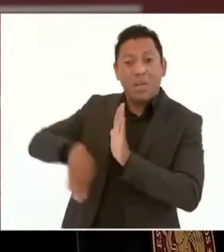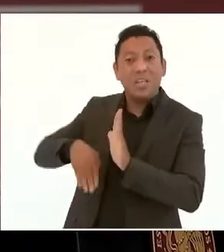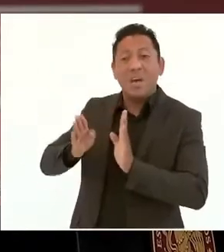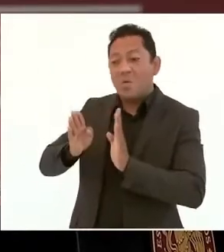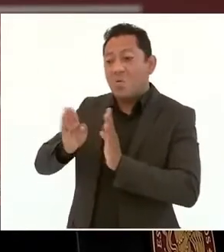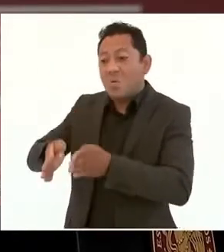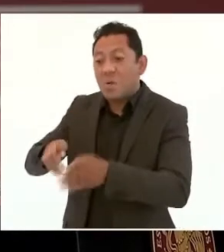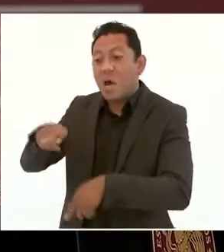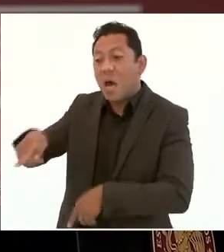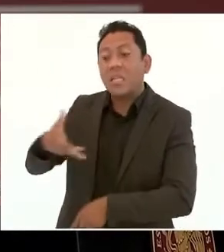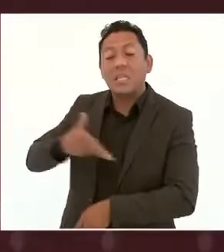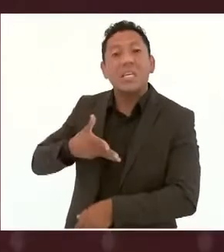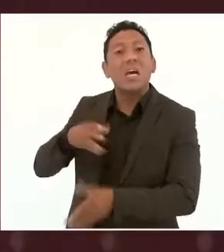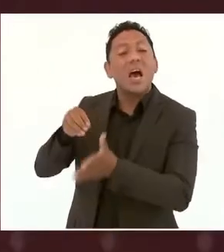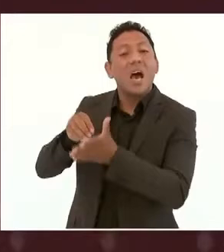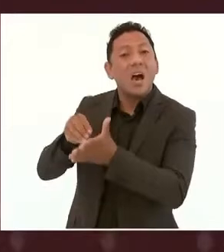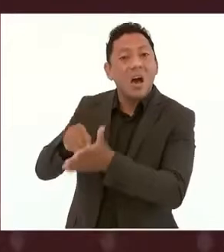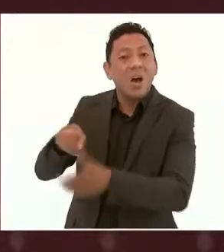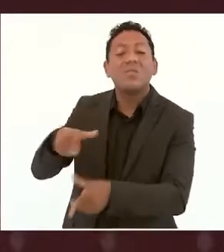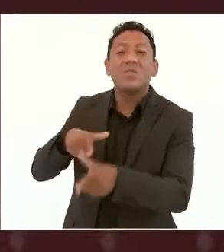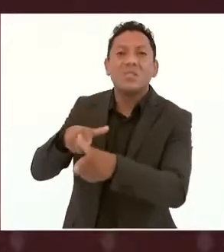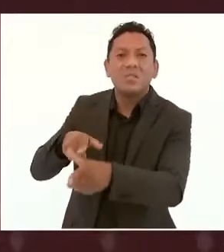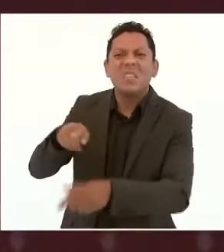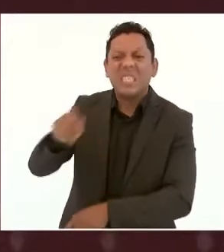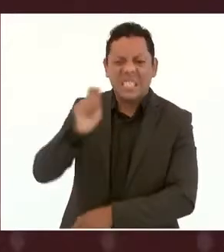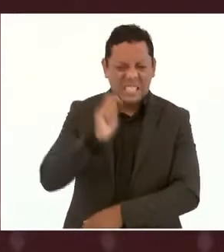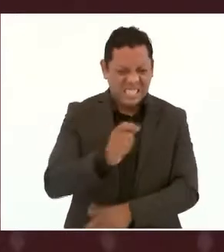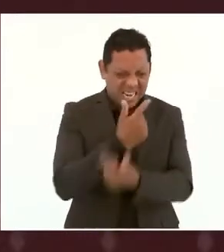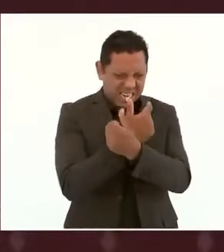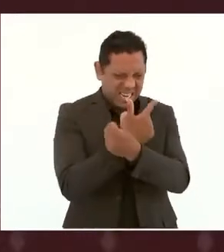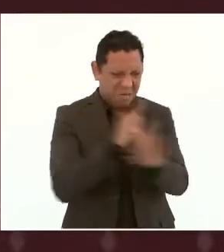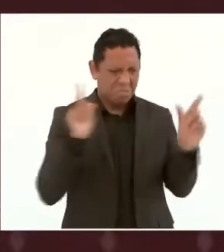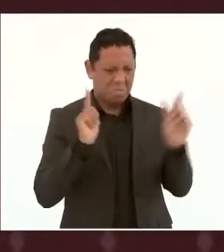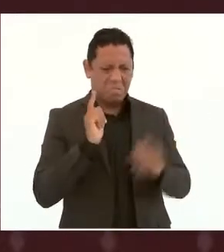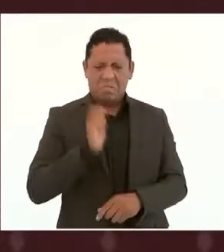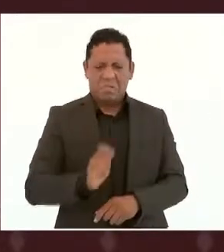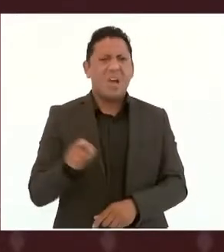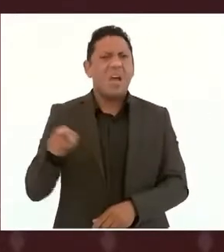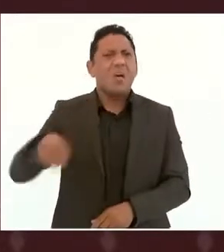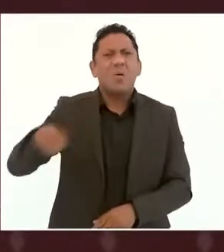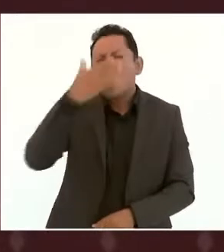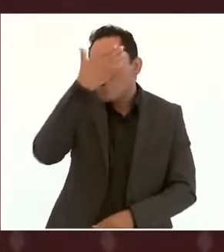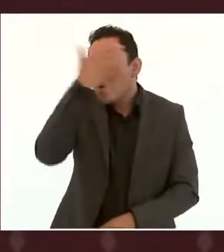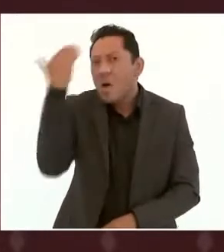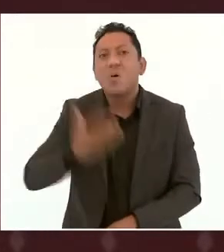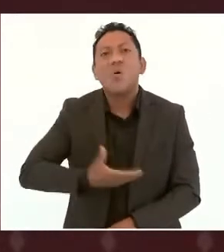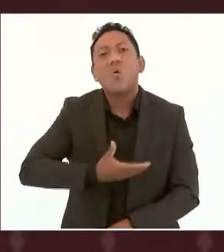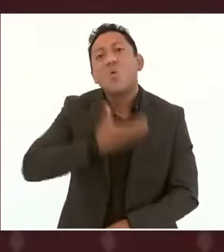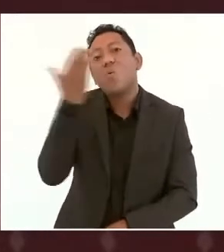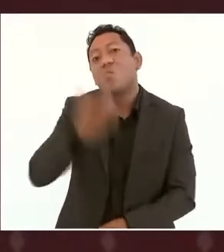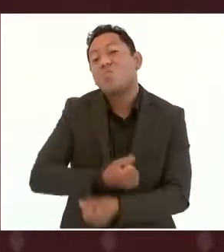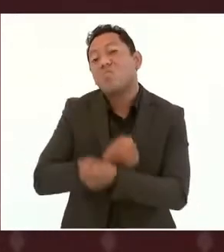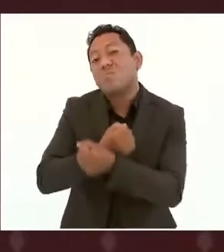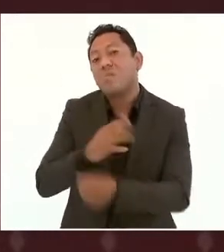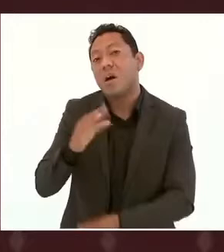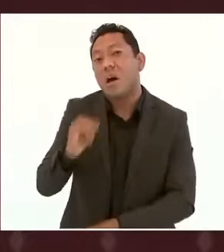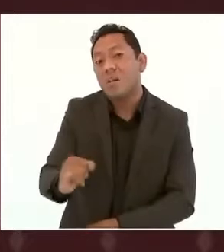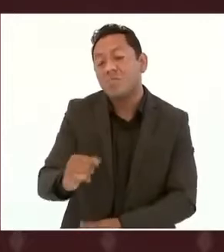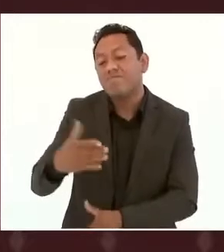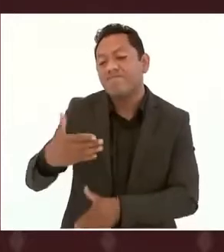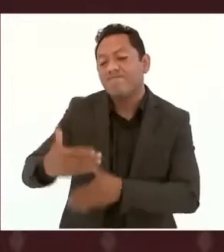y no sabían qué era la libertad. Tuvieron que pasar algunos años